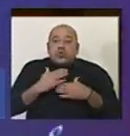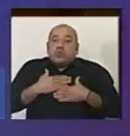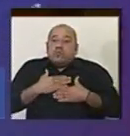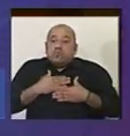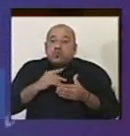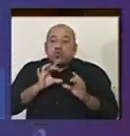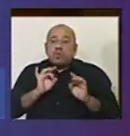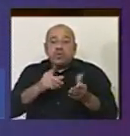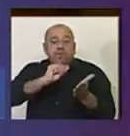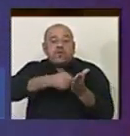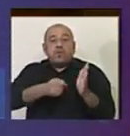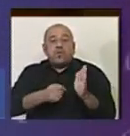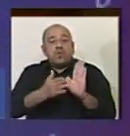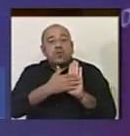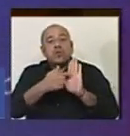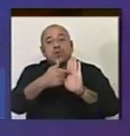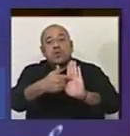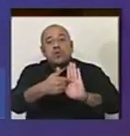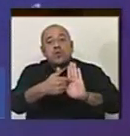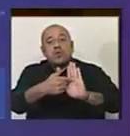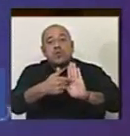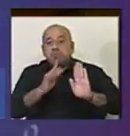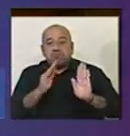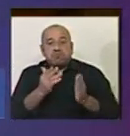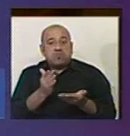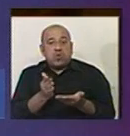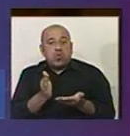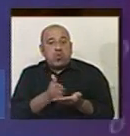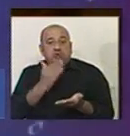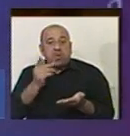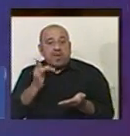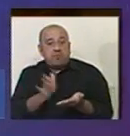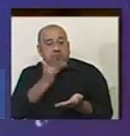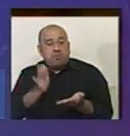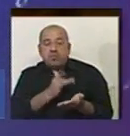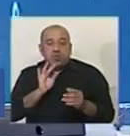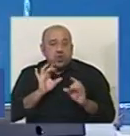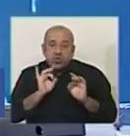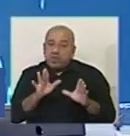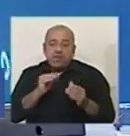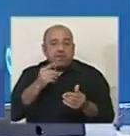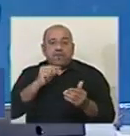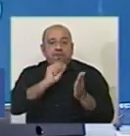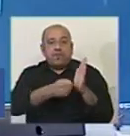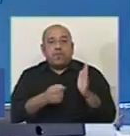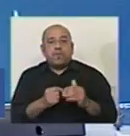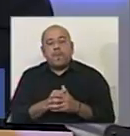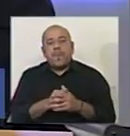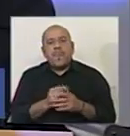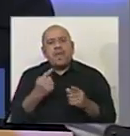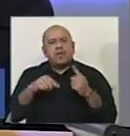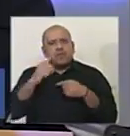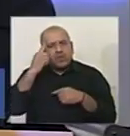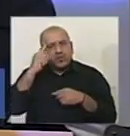cuatro páginas si dice expresamente que Estados Unidos sigue estando en contra del Acuerdo de París. Creo que lo que planteas del liderazgo, y